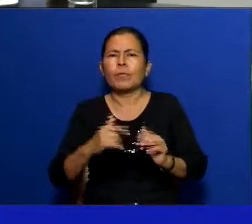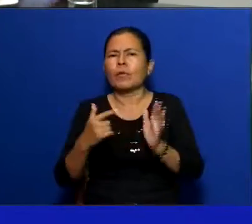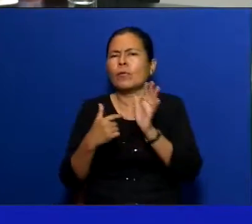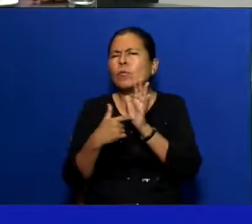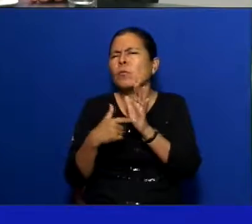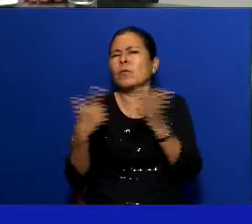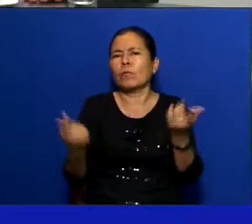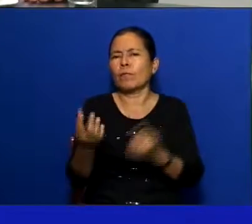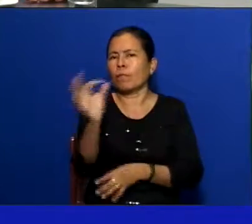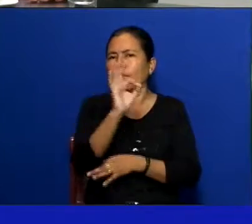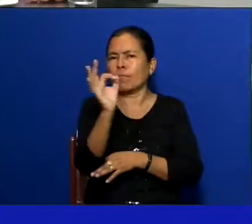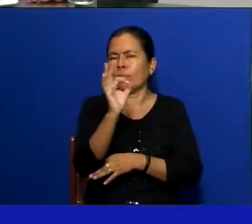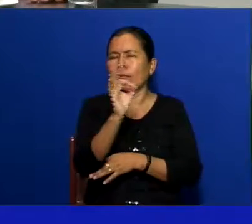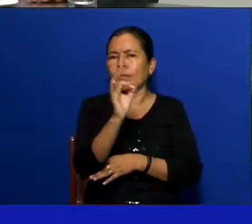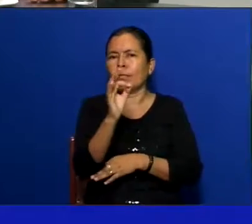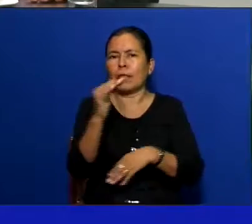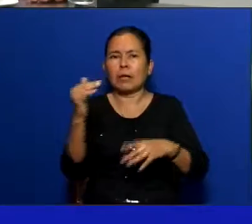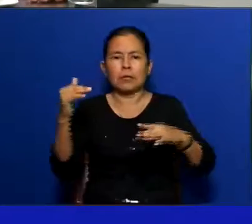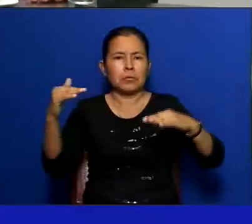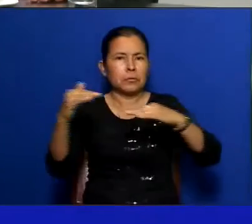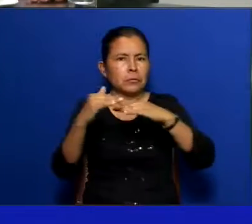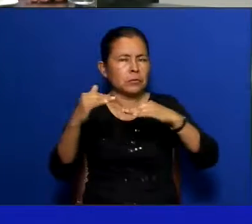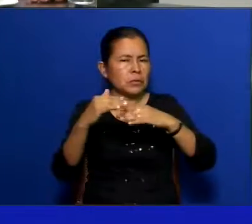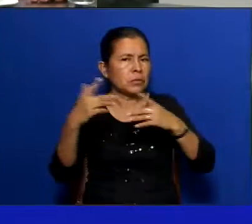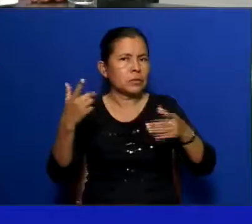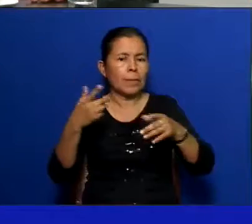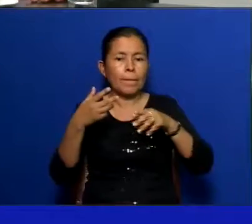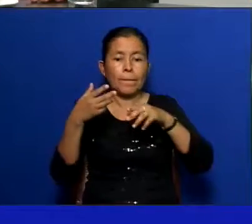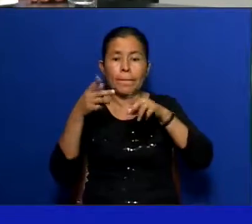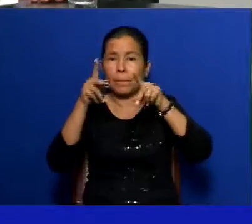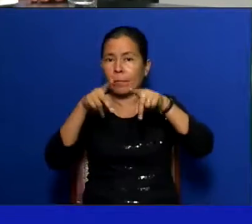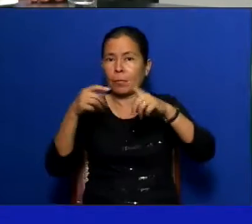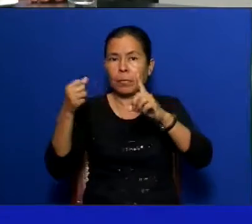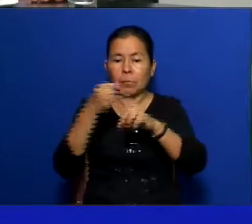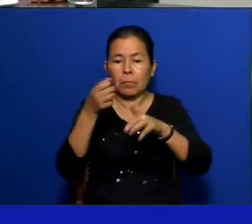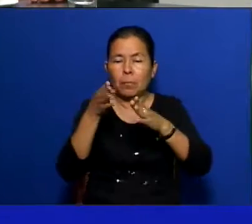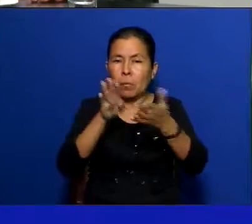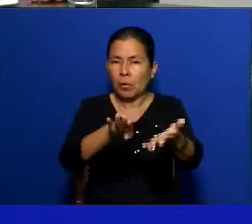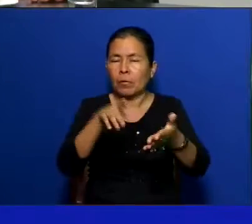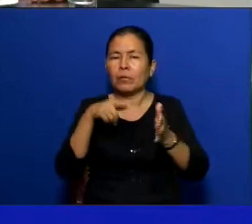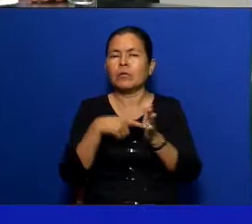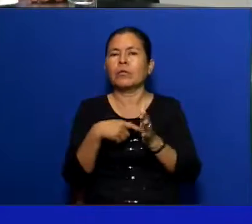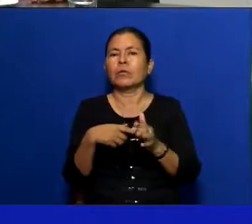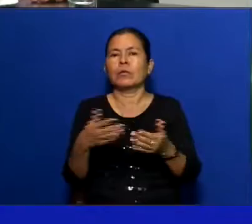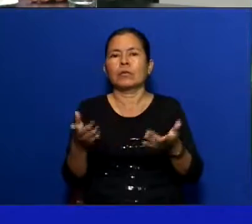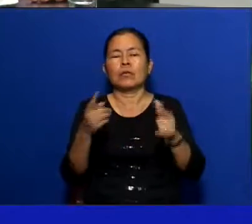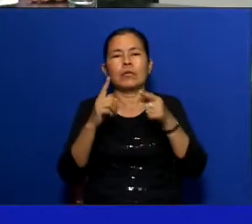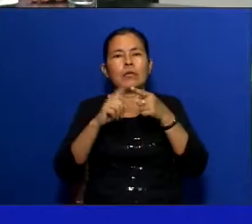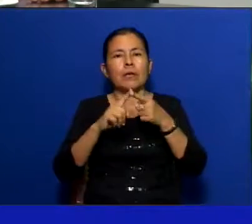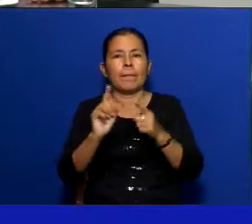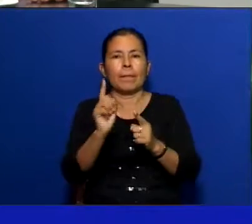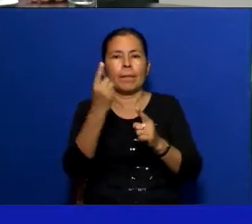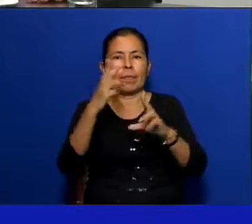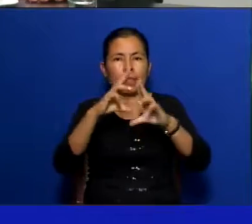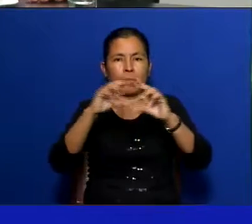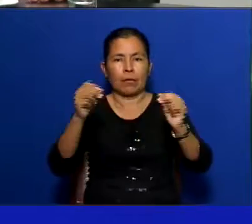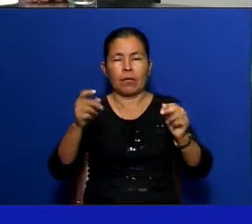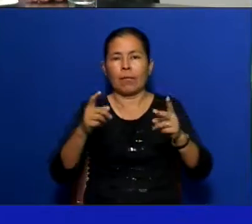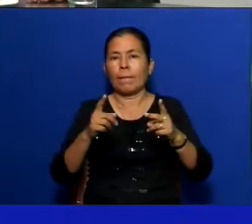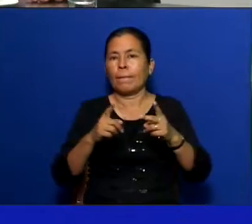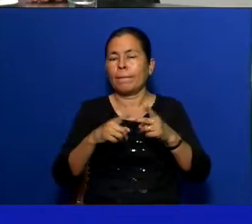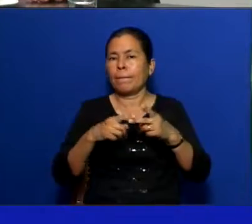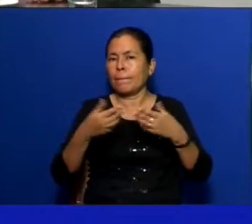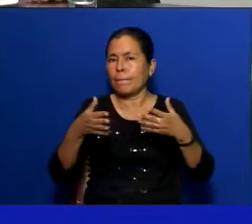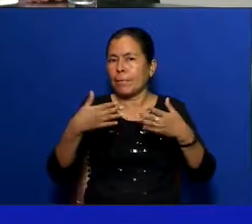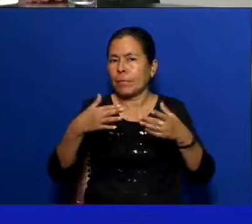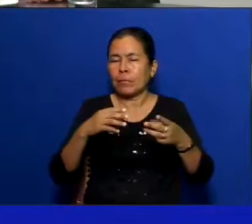tránsito. Nicaragua, Panamá y Costa Rica, de los países centroamericanos, son los que tienen las tasas más bajas. Pero de